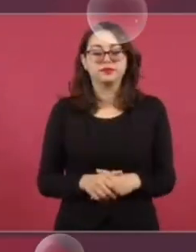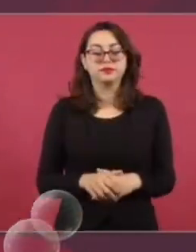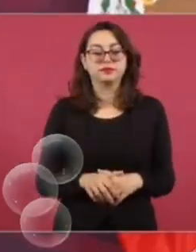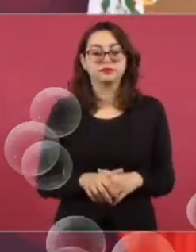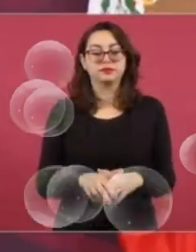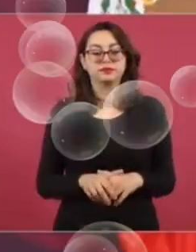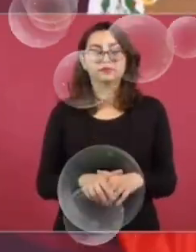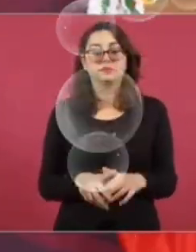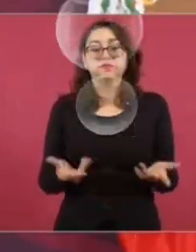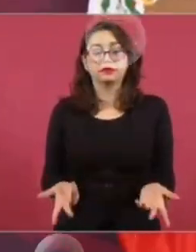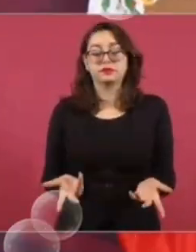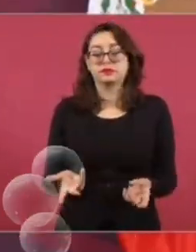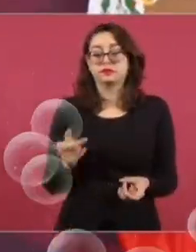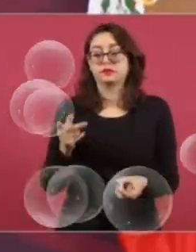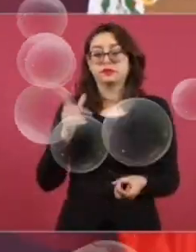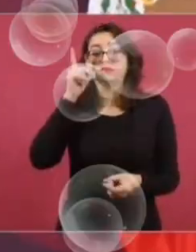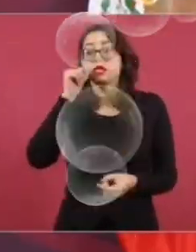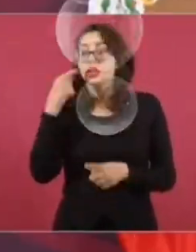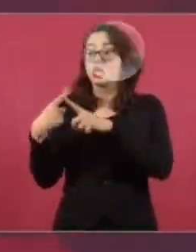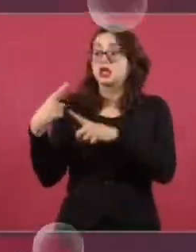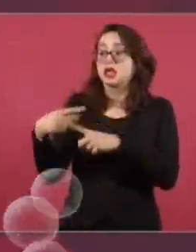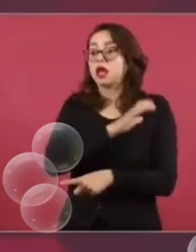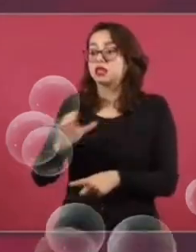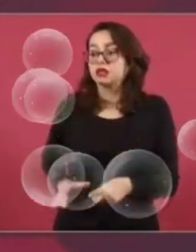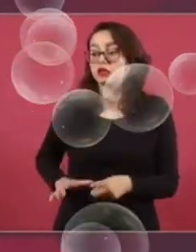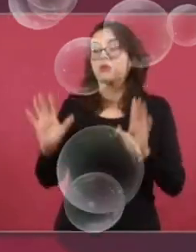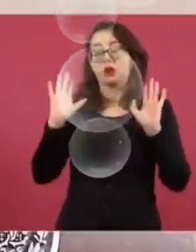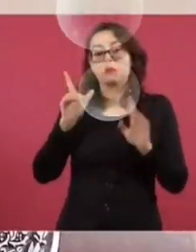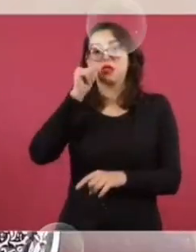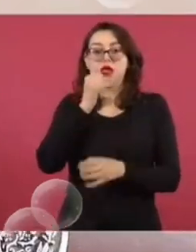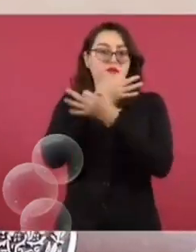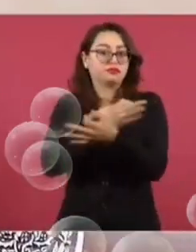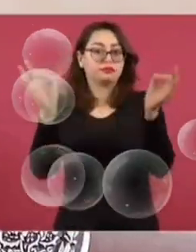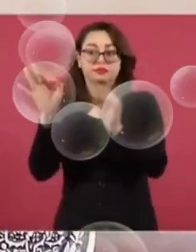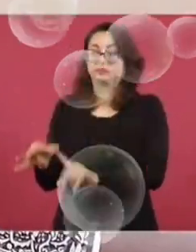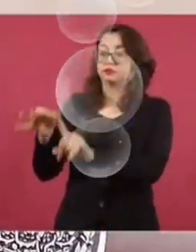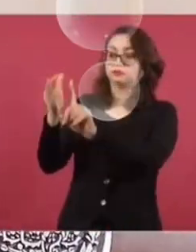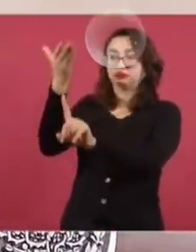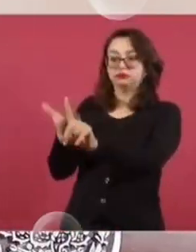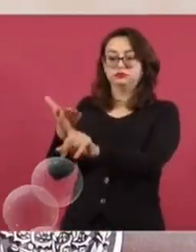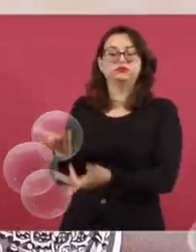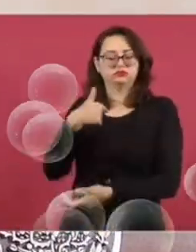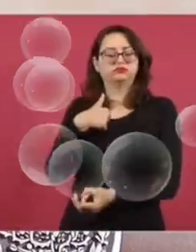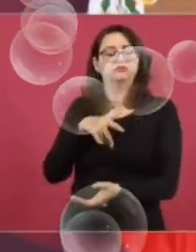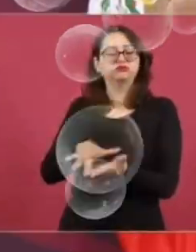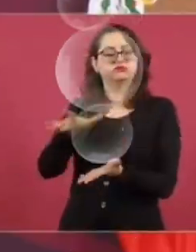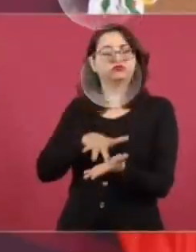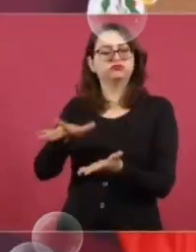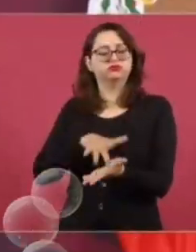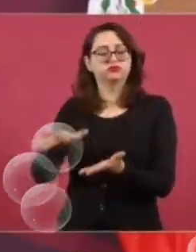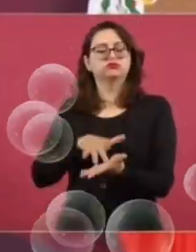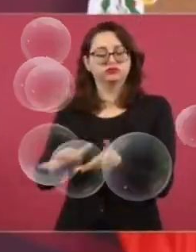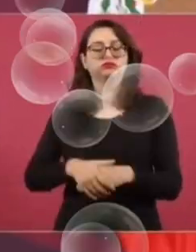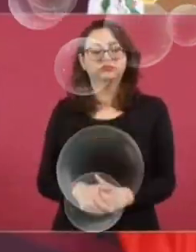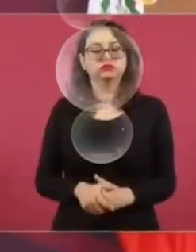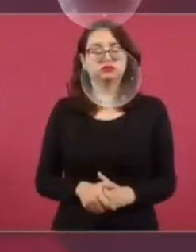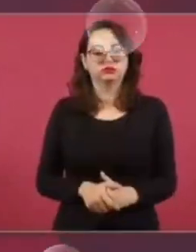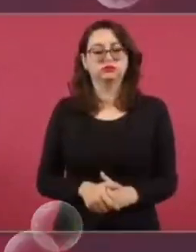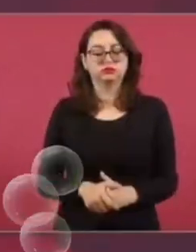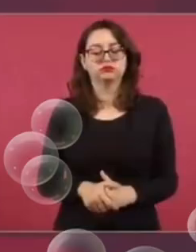mañana quien resulte va a ser apoyado